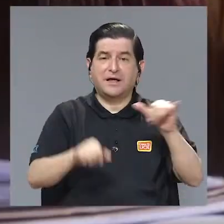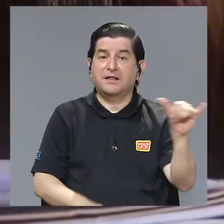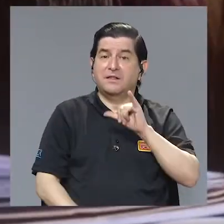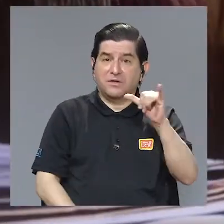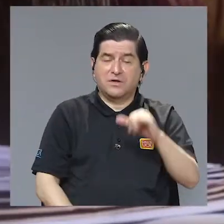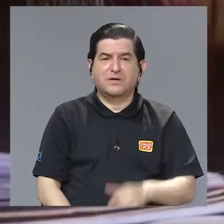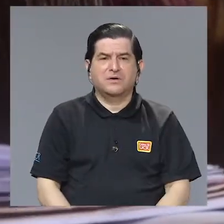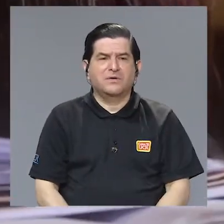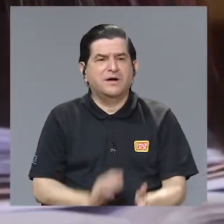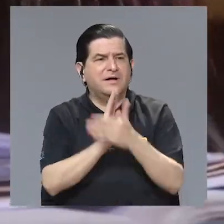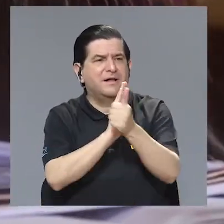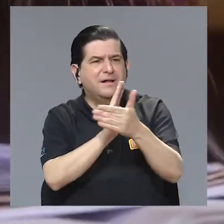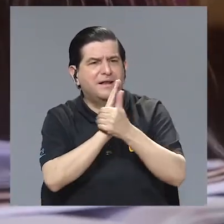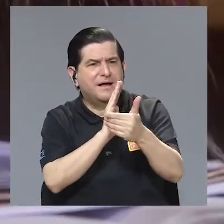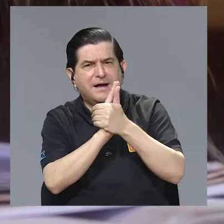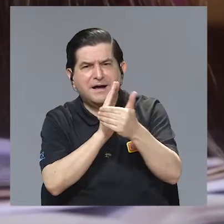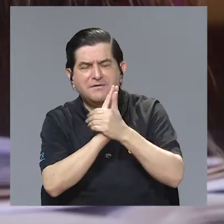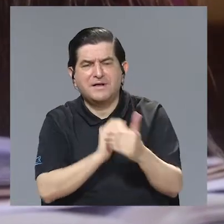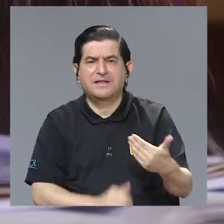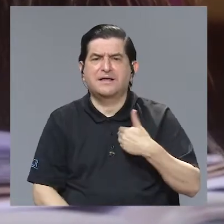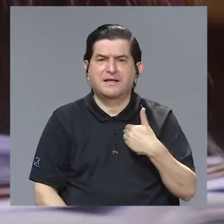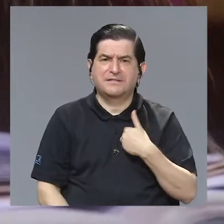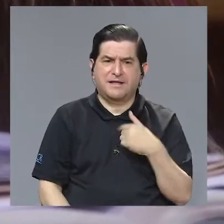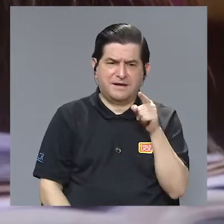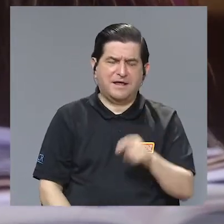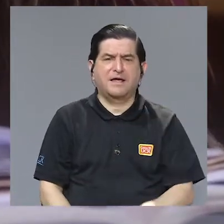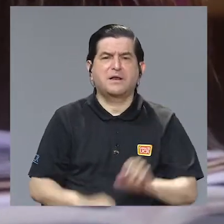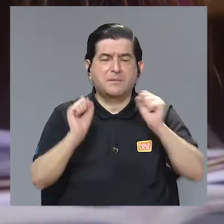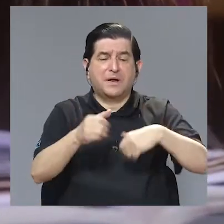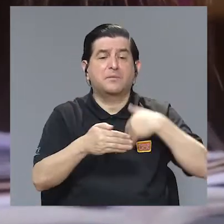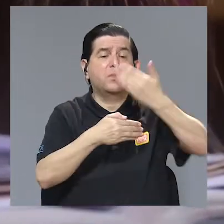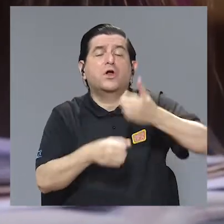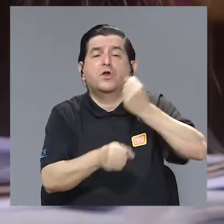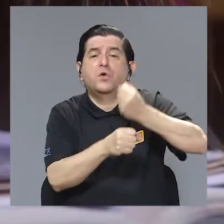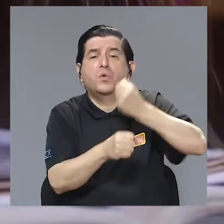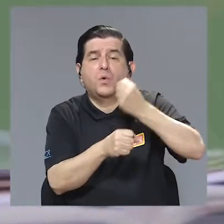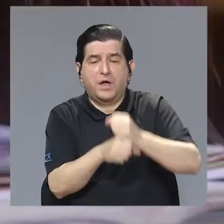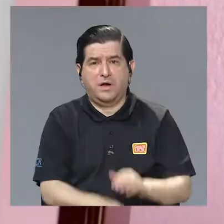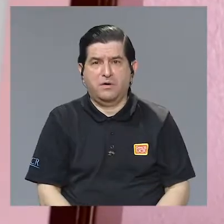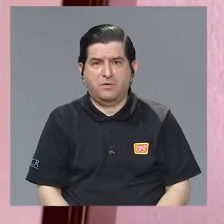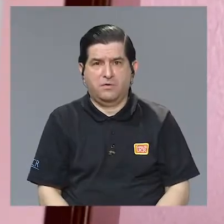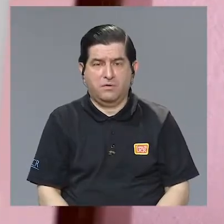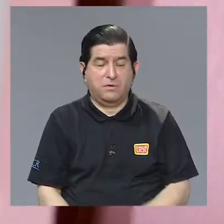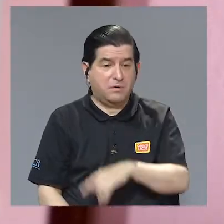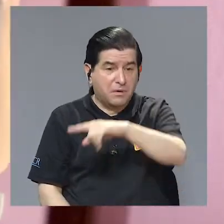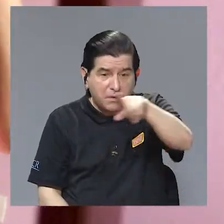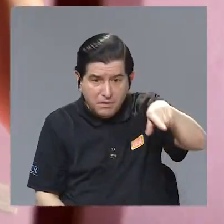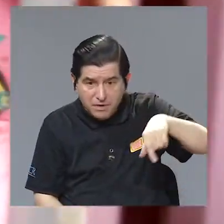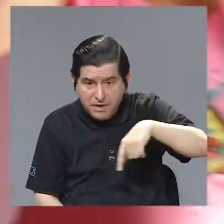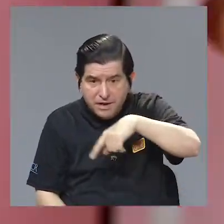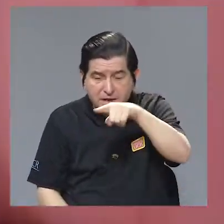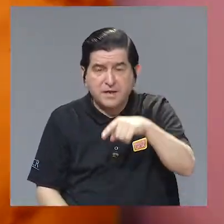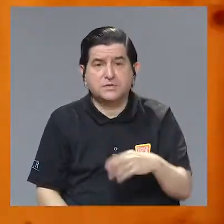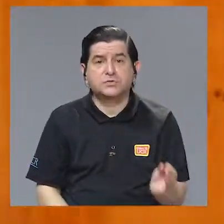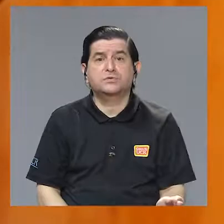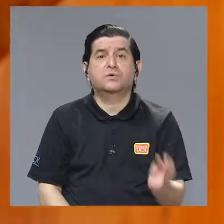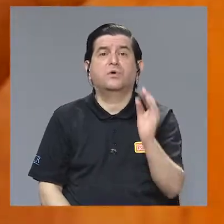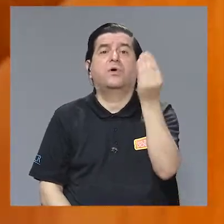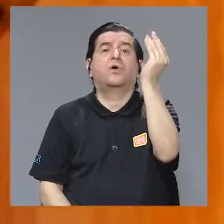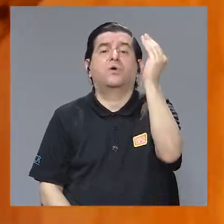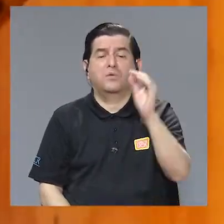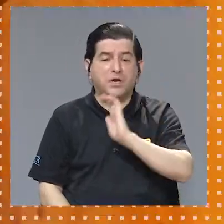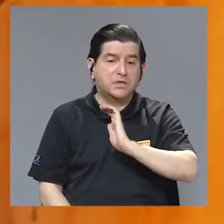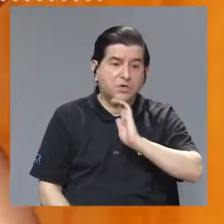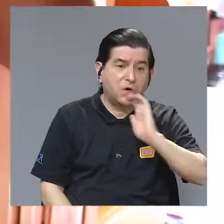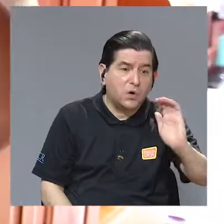educativo, sino también en las capacidades y habilidades que van a tener para la empleabilidad. ¿Cómo vamos a hacer para que estos